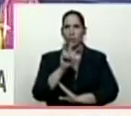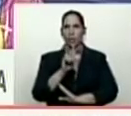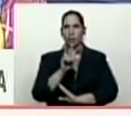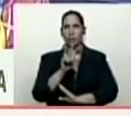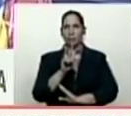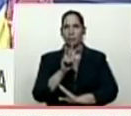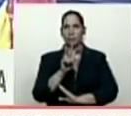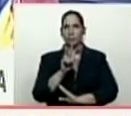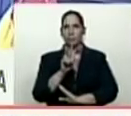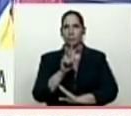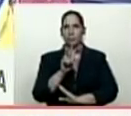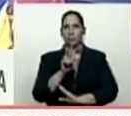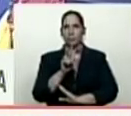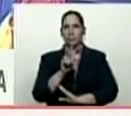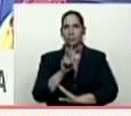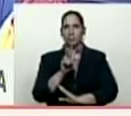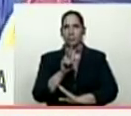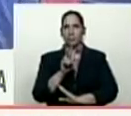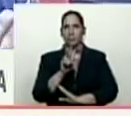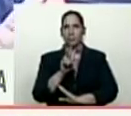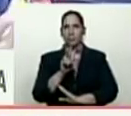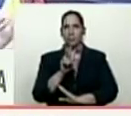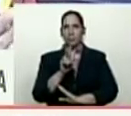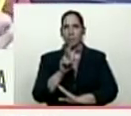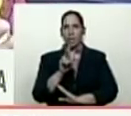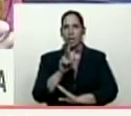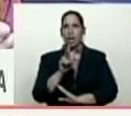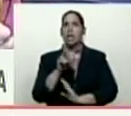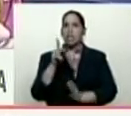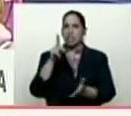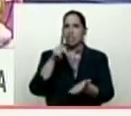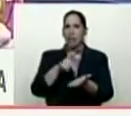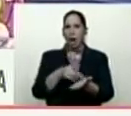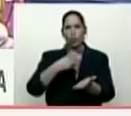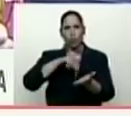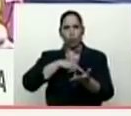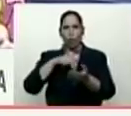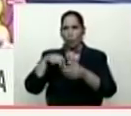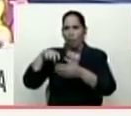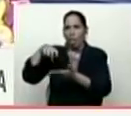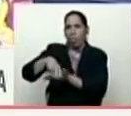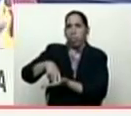nuestra patria. Y llegaron y nosotros nos vamos a rendir.